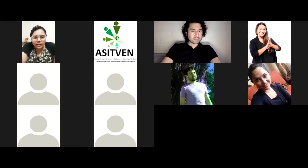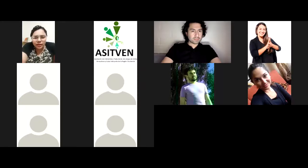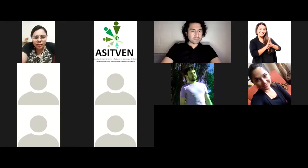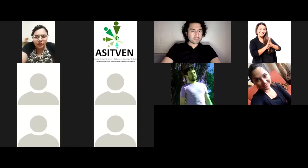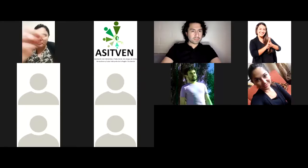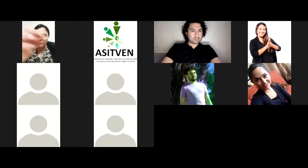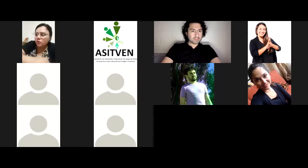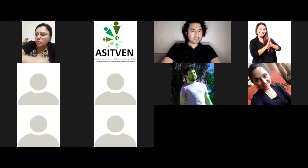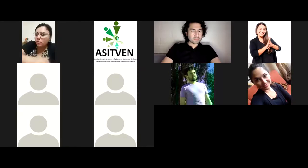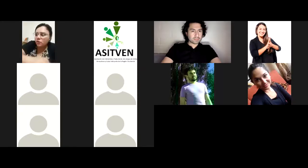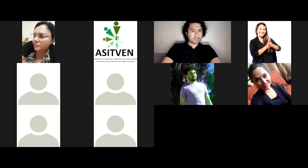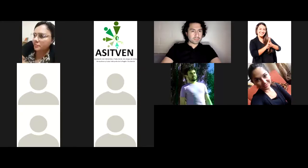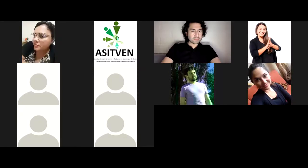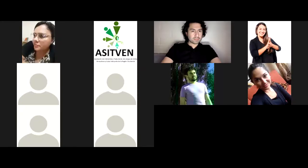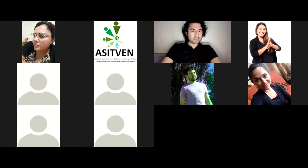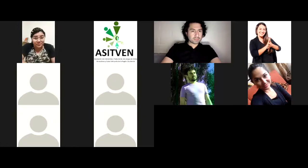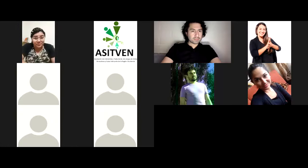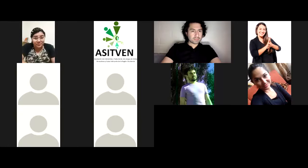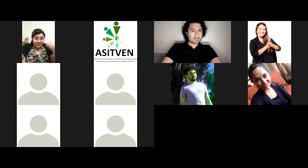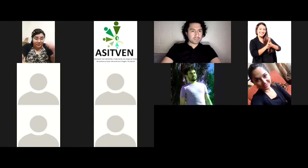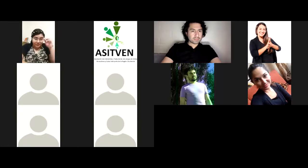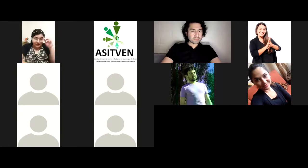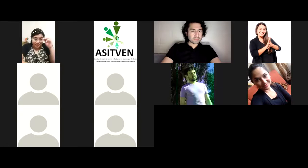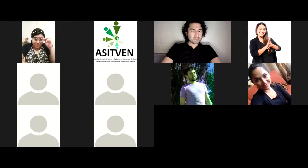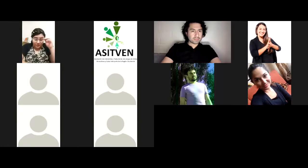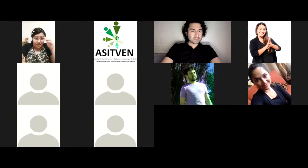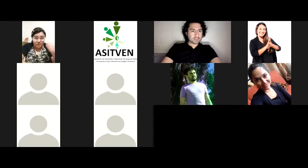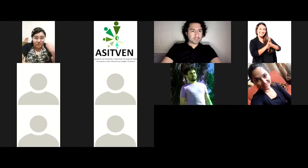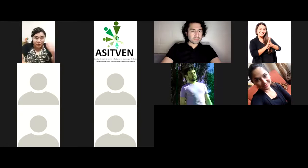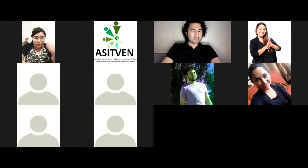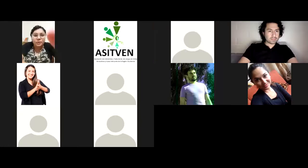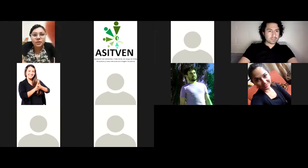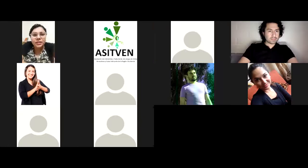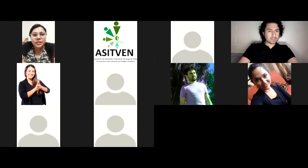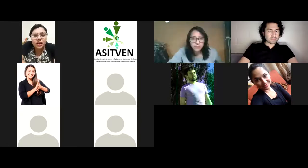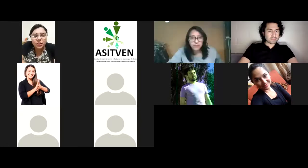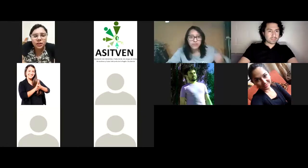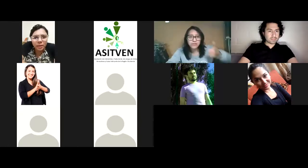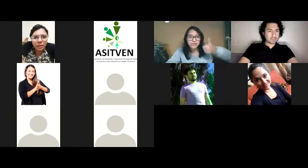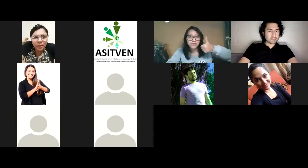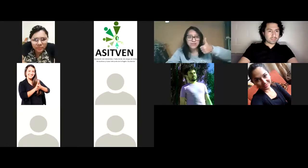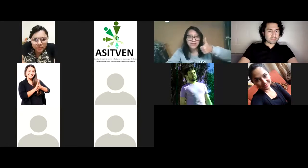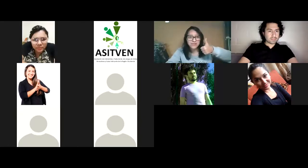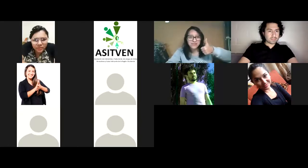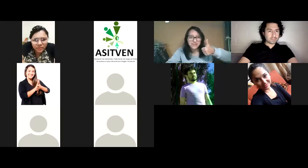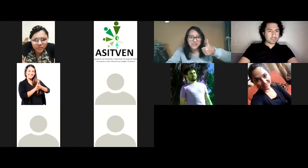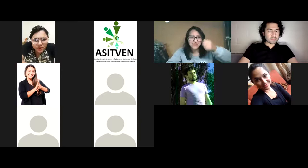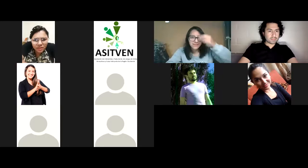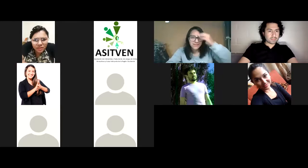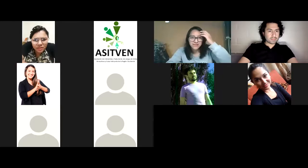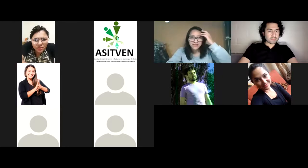Estoy viendo que tienen... ¿Me escuchan? ¿Están allí? Estoy viendo que tienen algunas